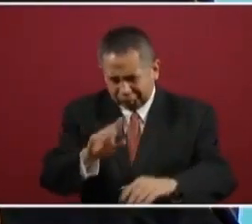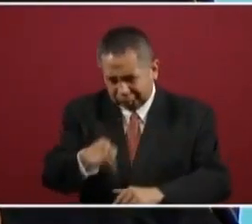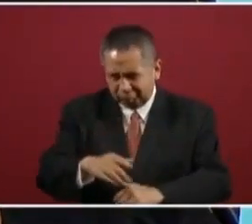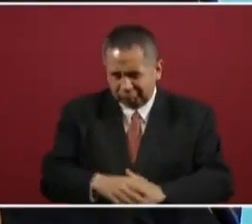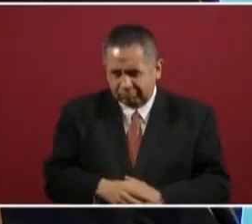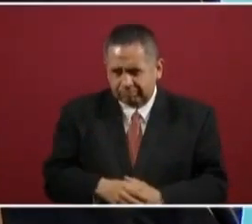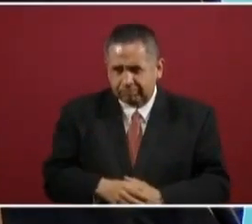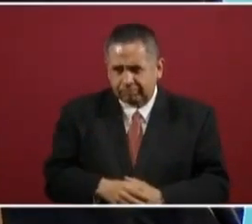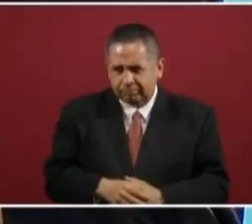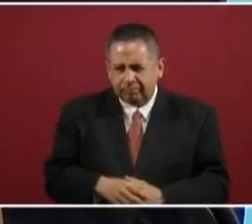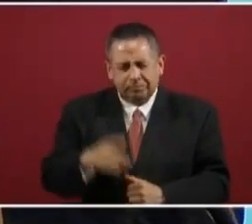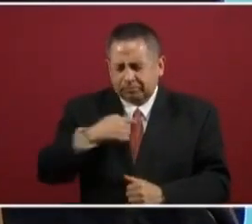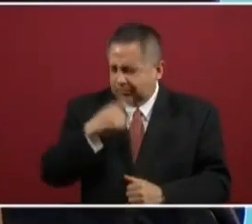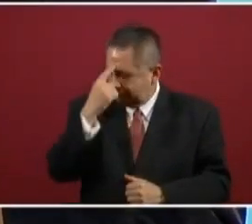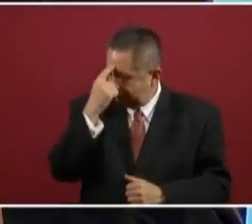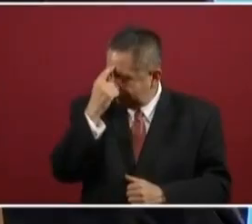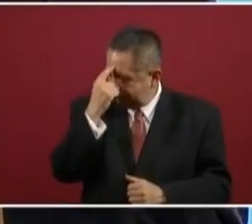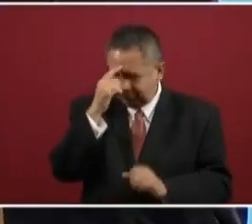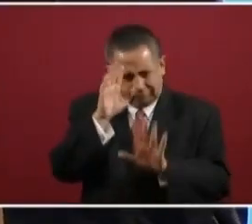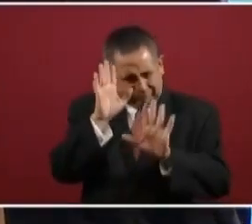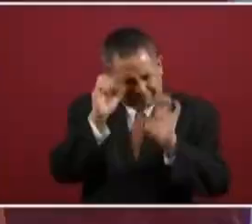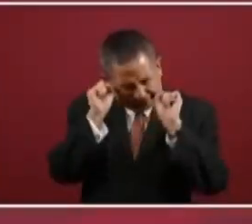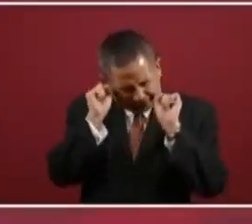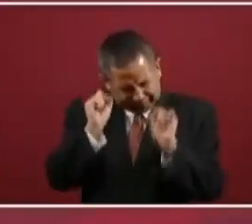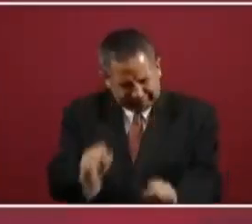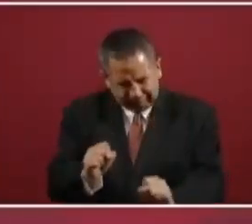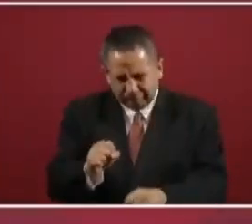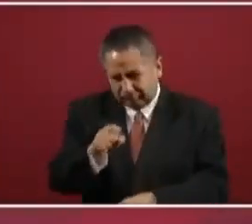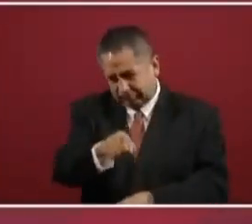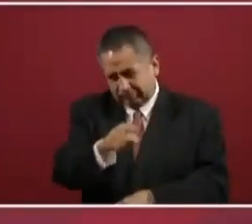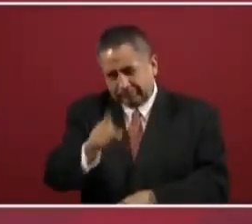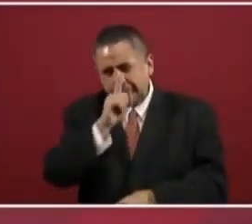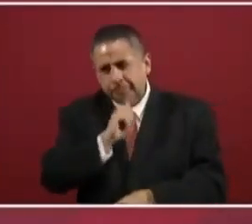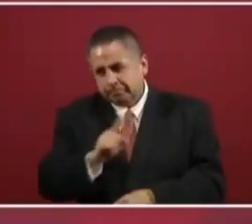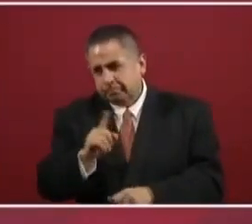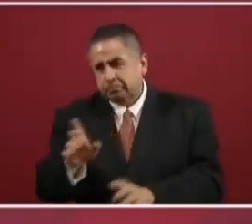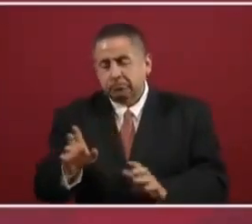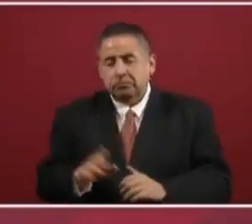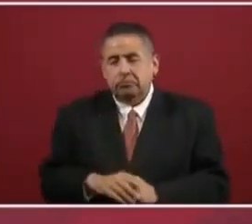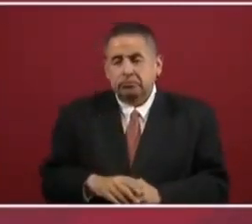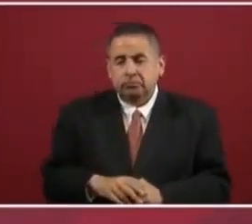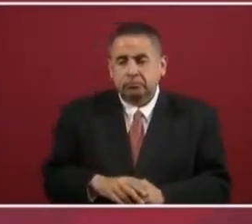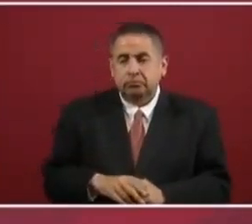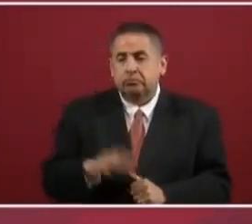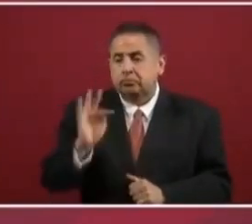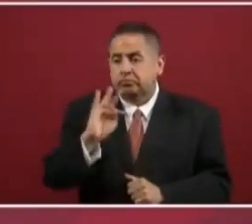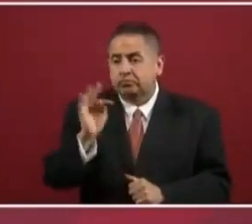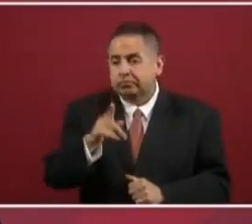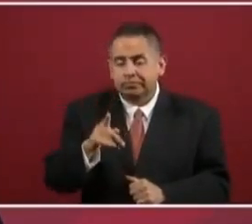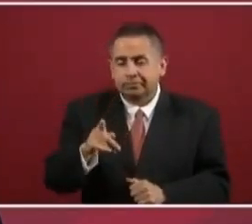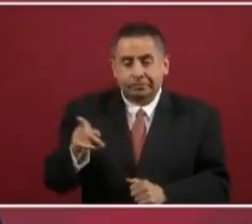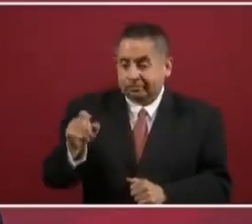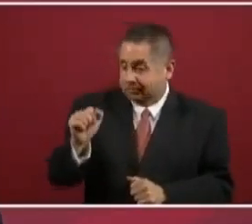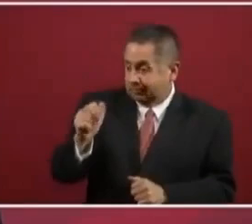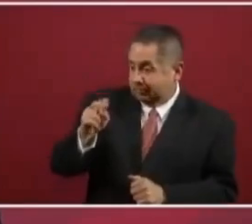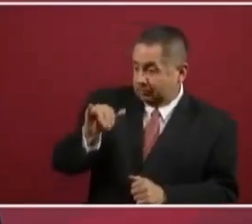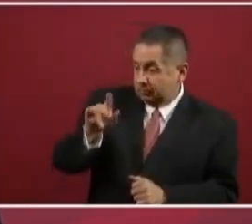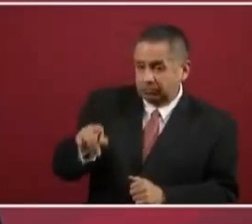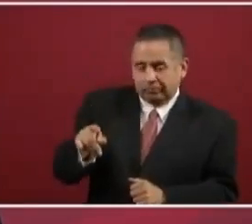no estoy absolutamente seguro que es mentira o sea es